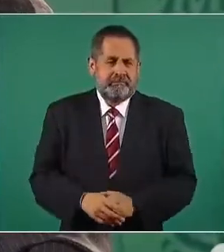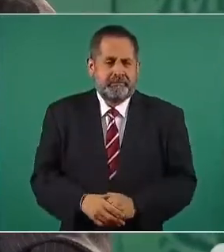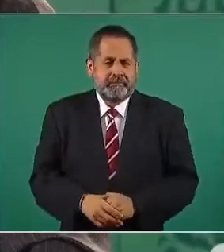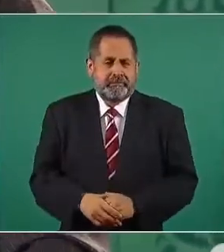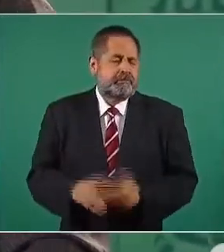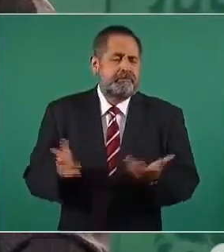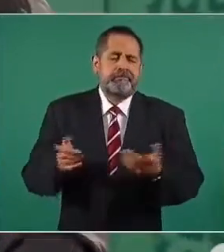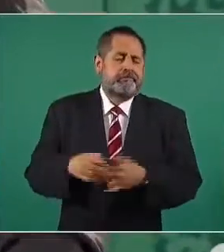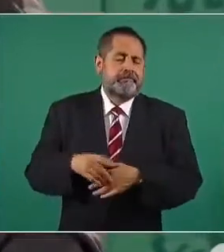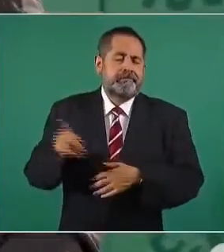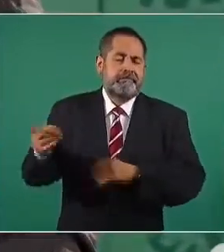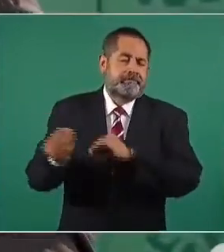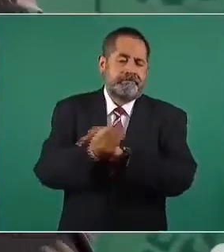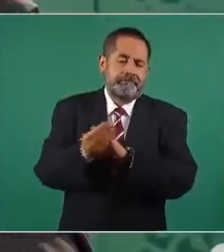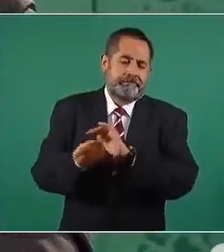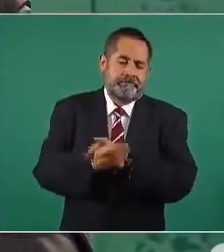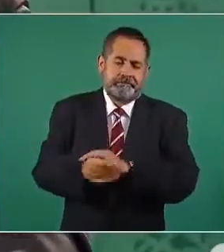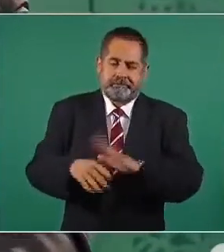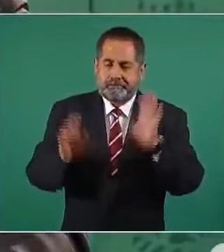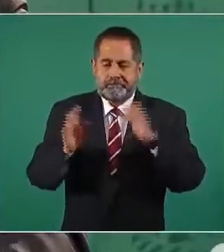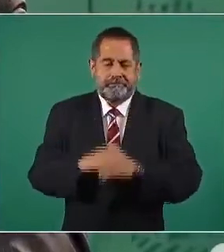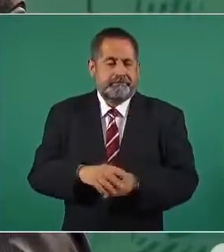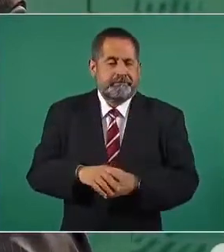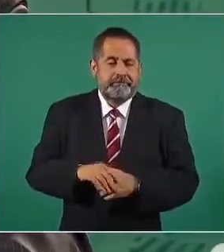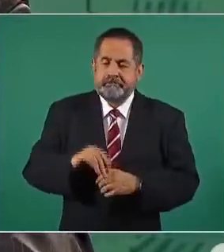Pero siempre les dieron